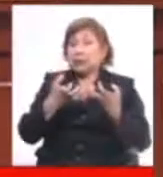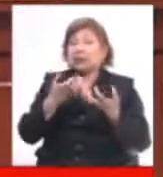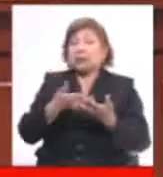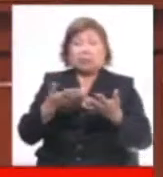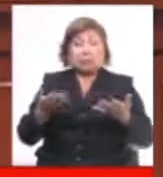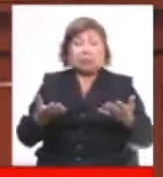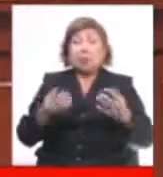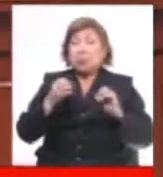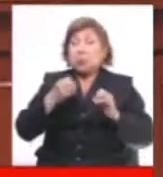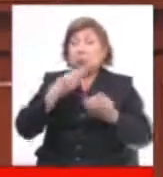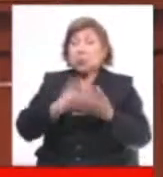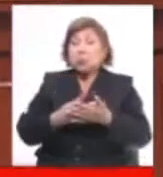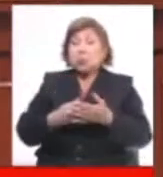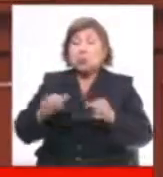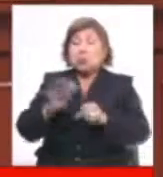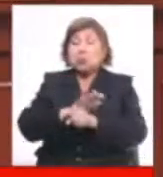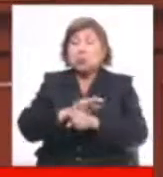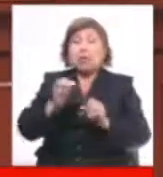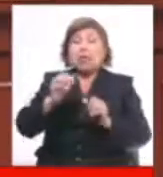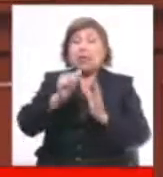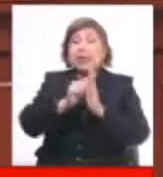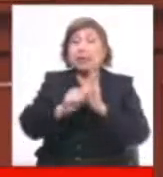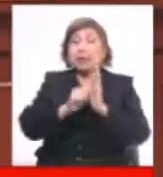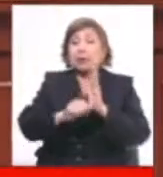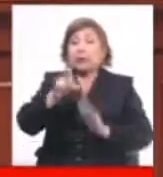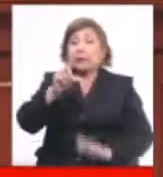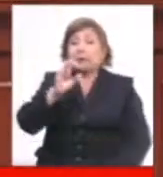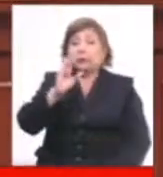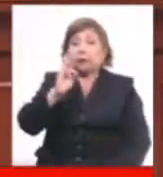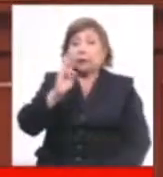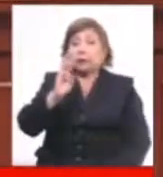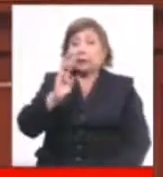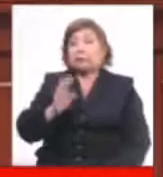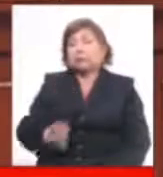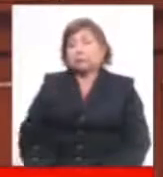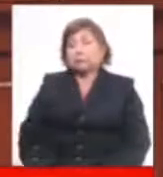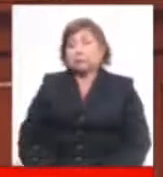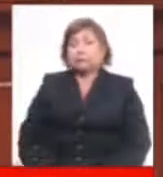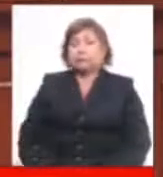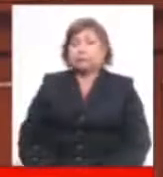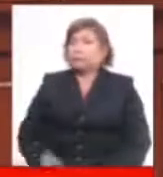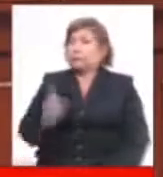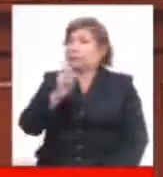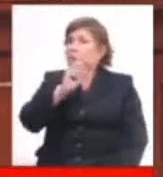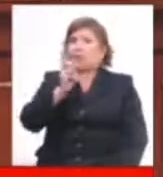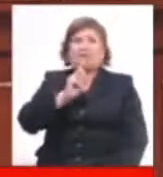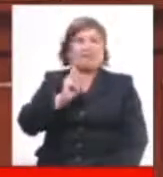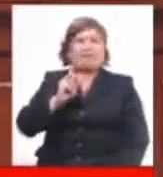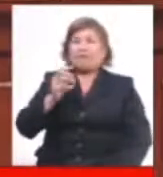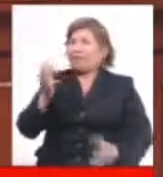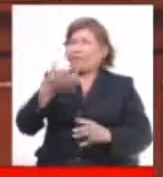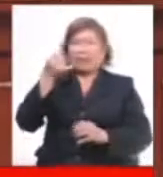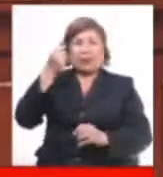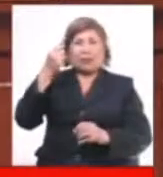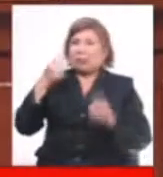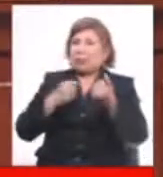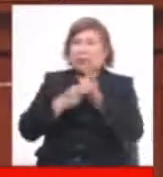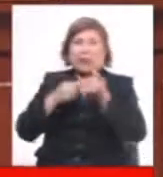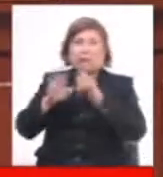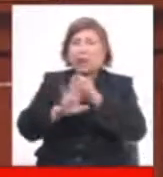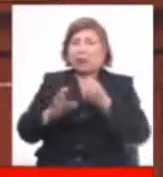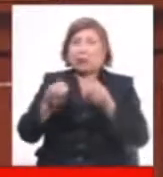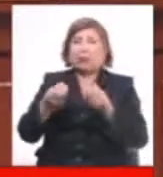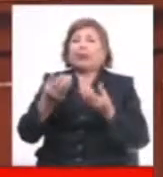aprobación, conforme lo establece el artículo 206 de la Constitución. No se logró el respaldo necesario debido